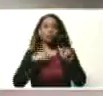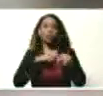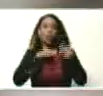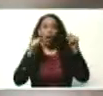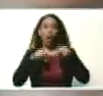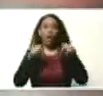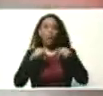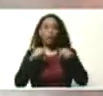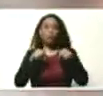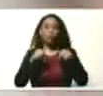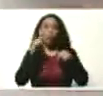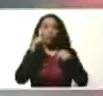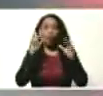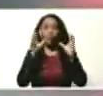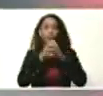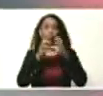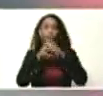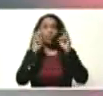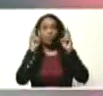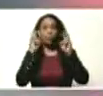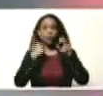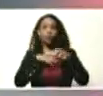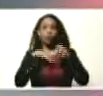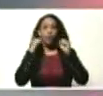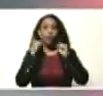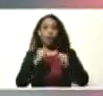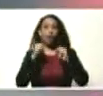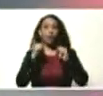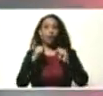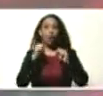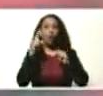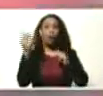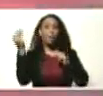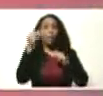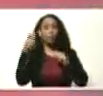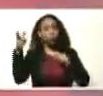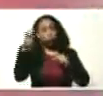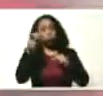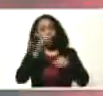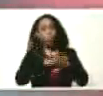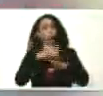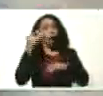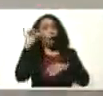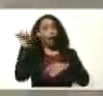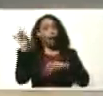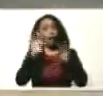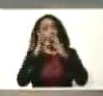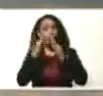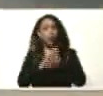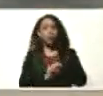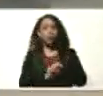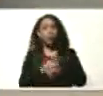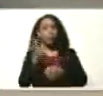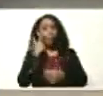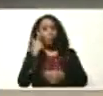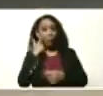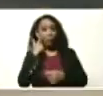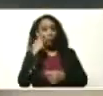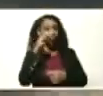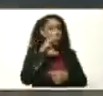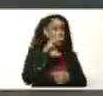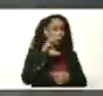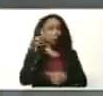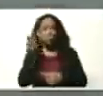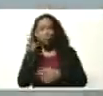de pasar por un sector donde estamos intensificando aún más la búsqueda porque ahí están los familiares pendientes, bueno, con